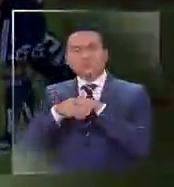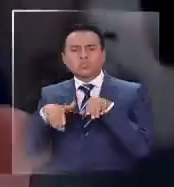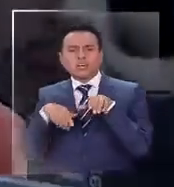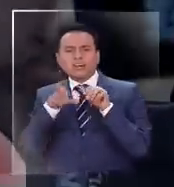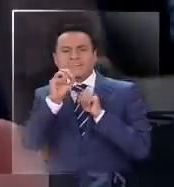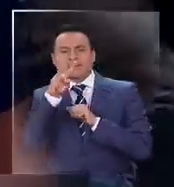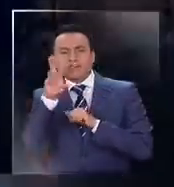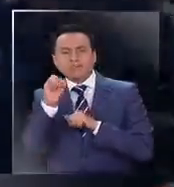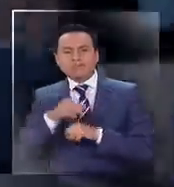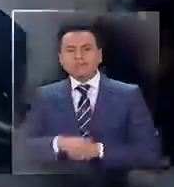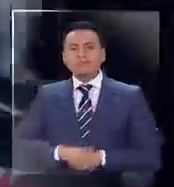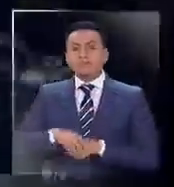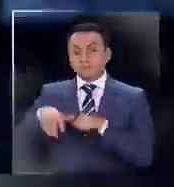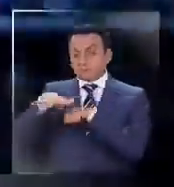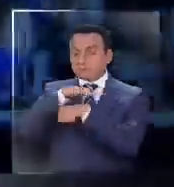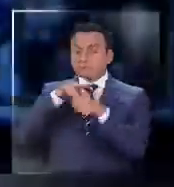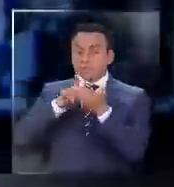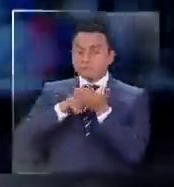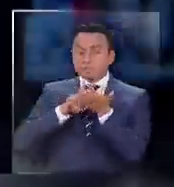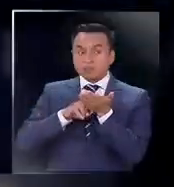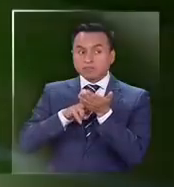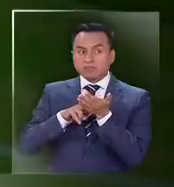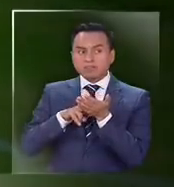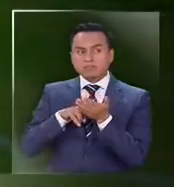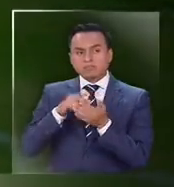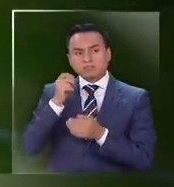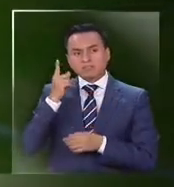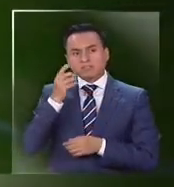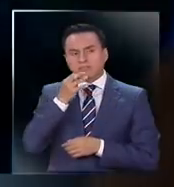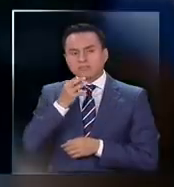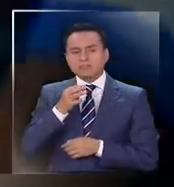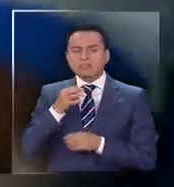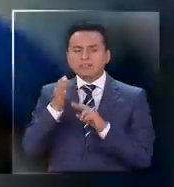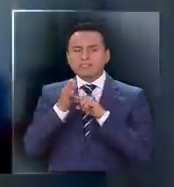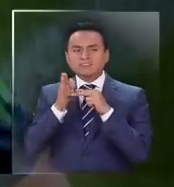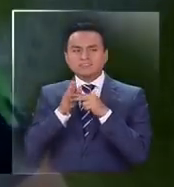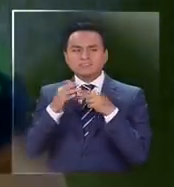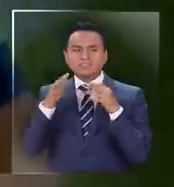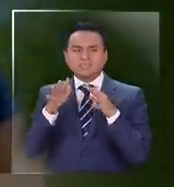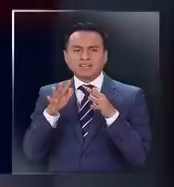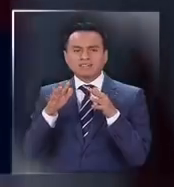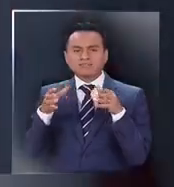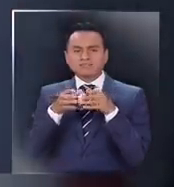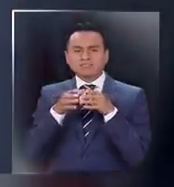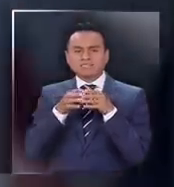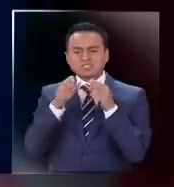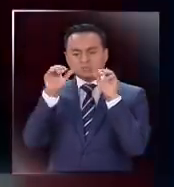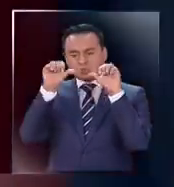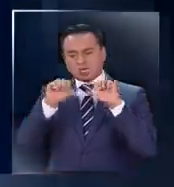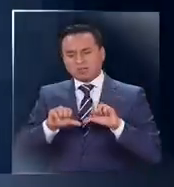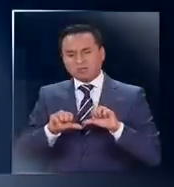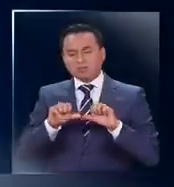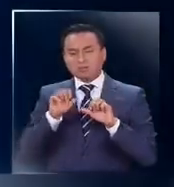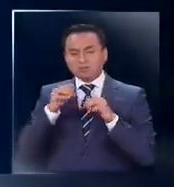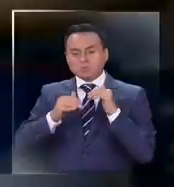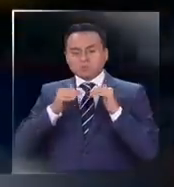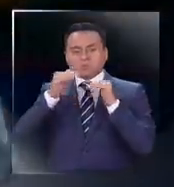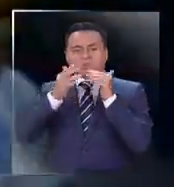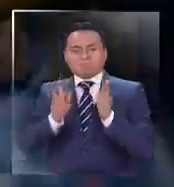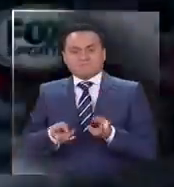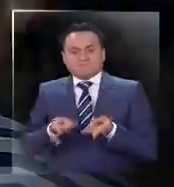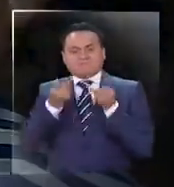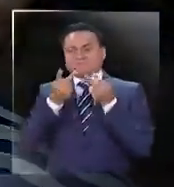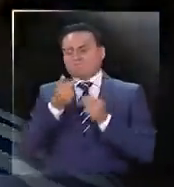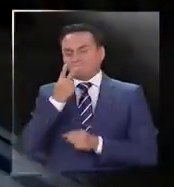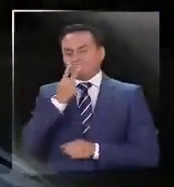Rivero. Increíble la situación, en verdad, cuesta entender. Una crisis que está lejos de acabar, un equipo en el suelo y no se ven luces que se pueda